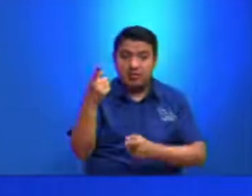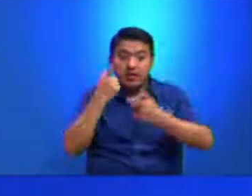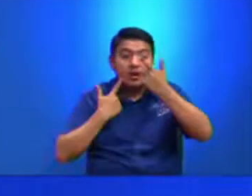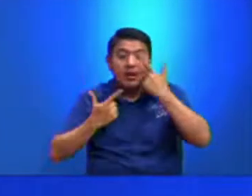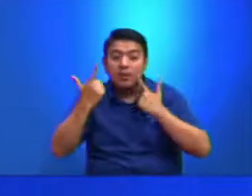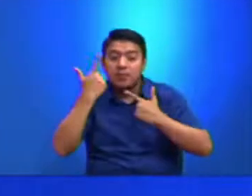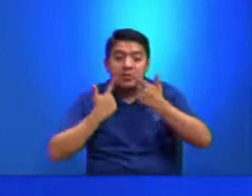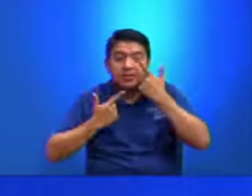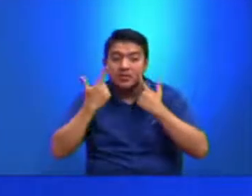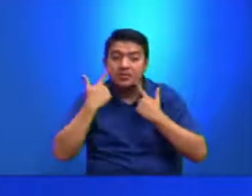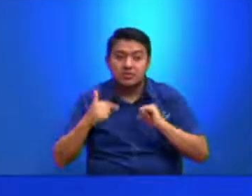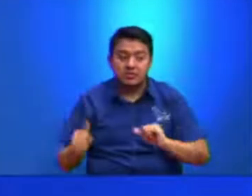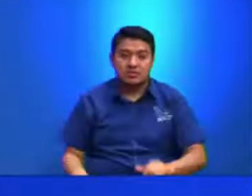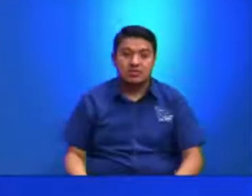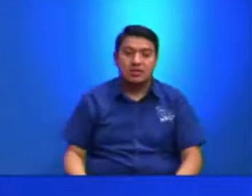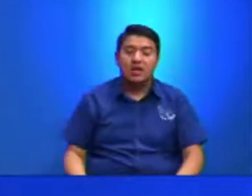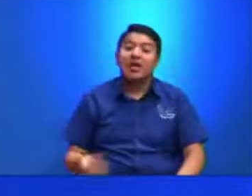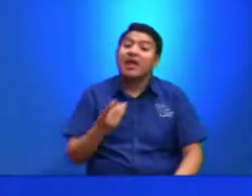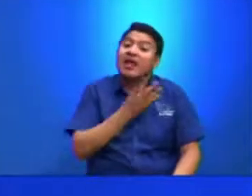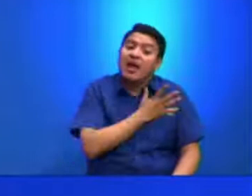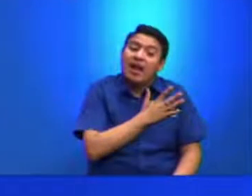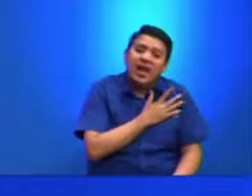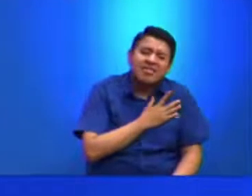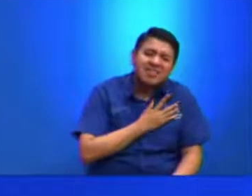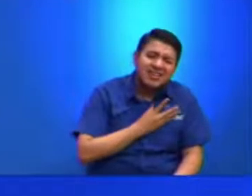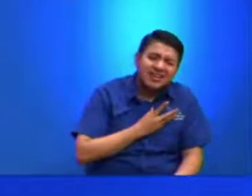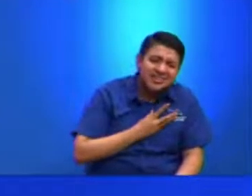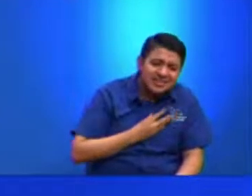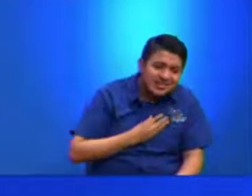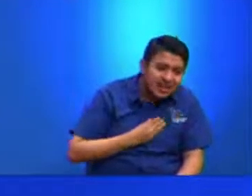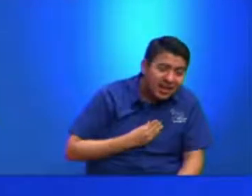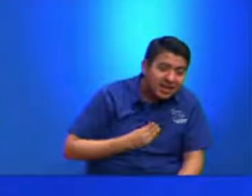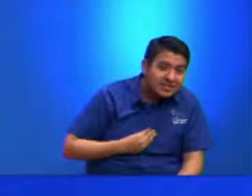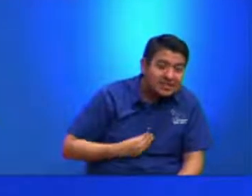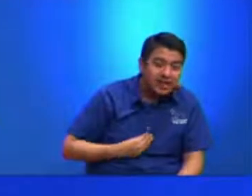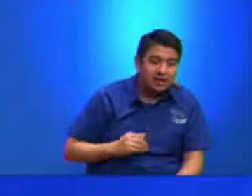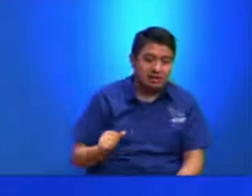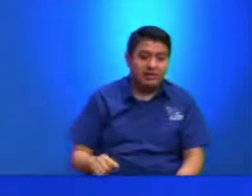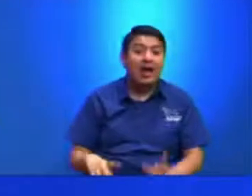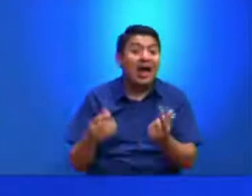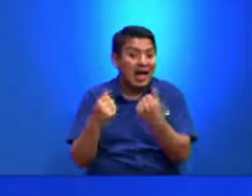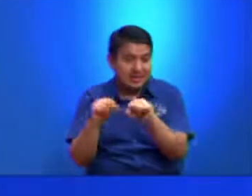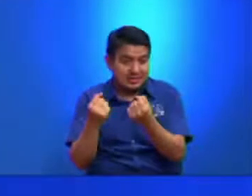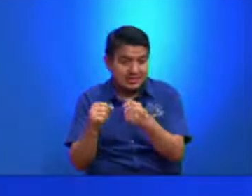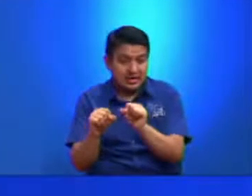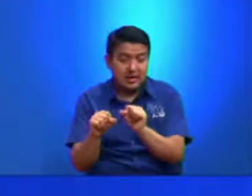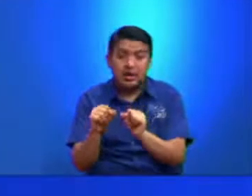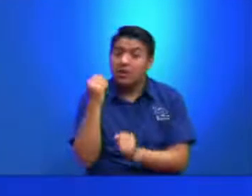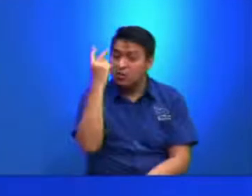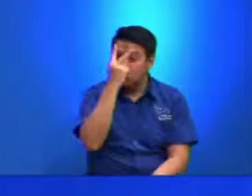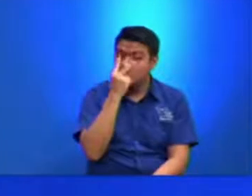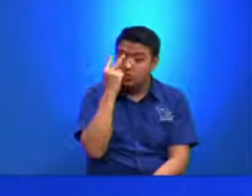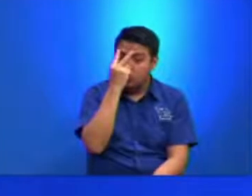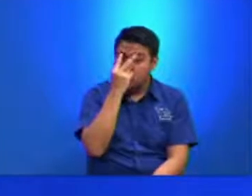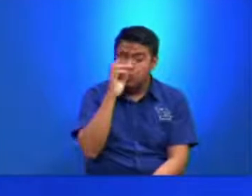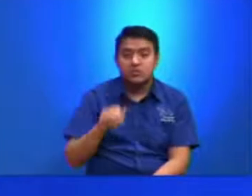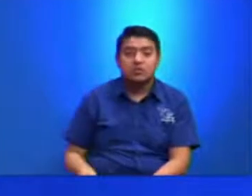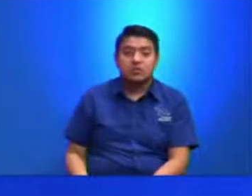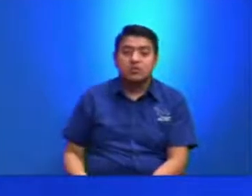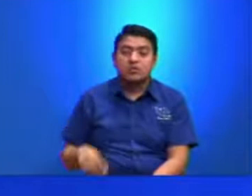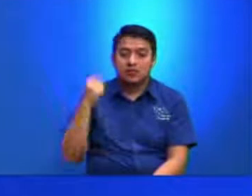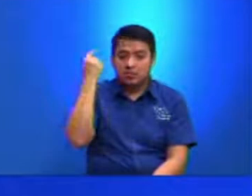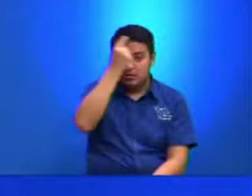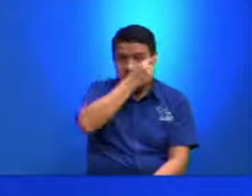no poder asimilar lo que le pasa a uno. Mire, hermano, en la vida no todo es color de rosa,